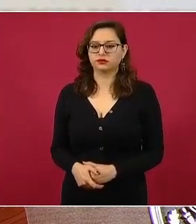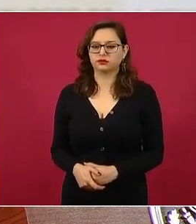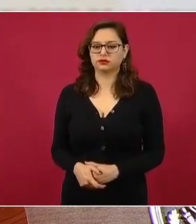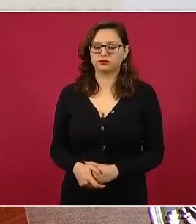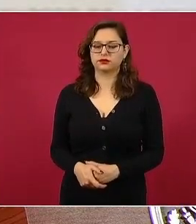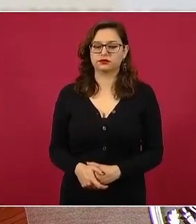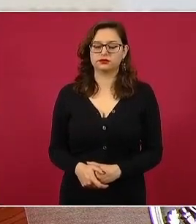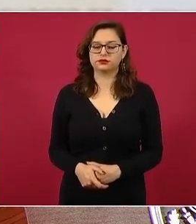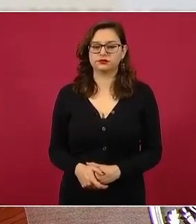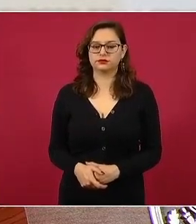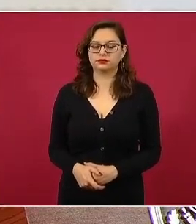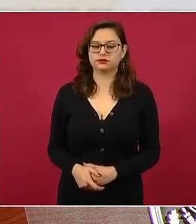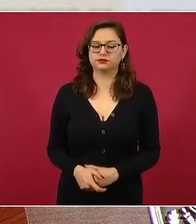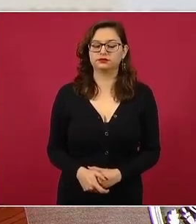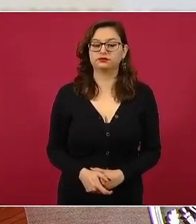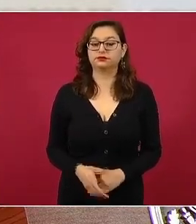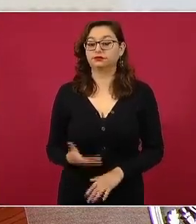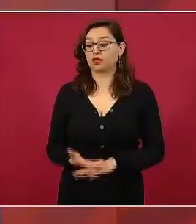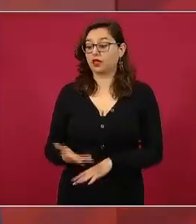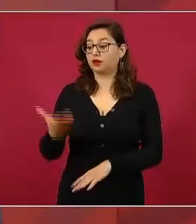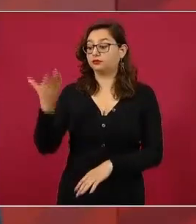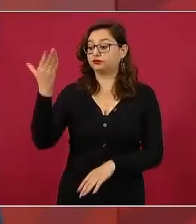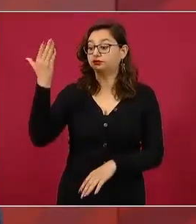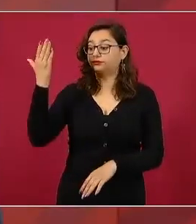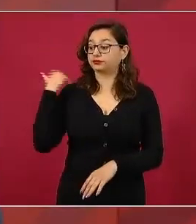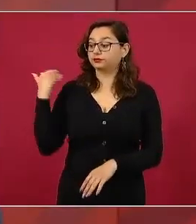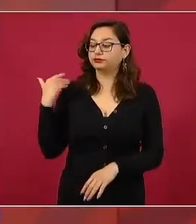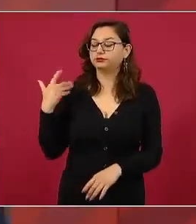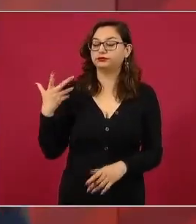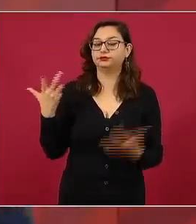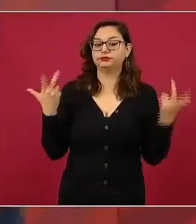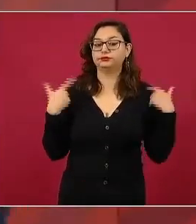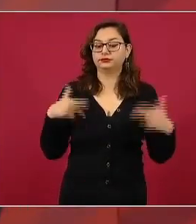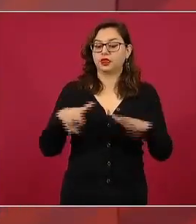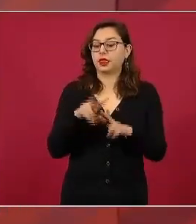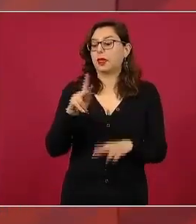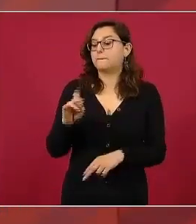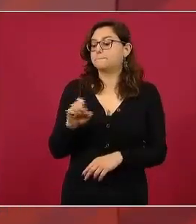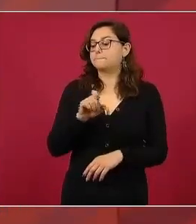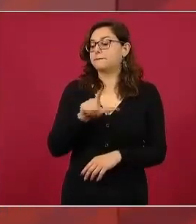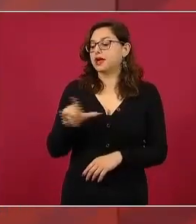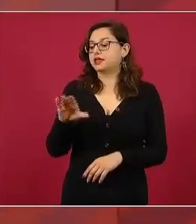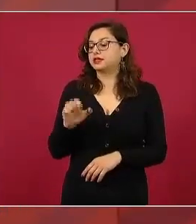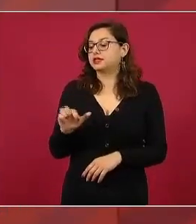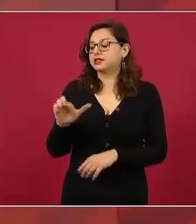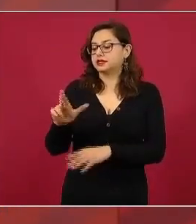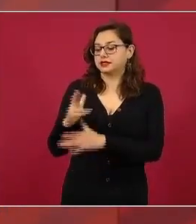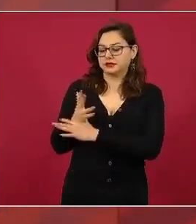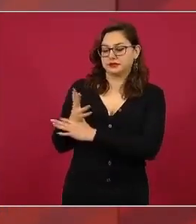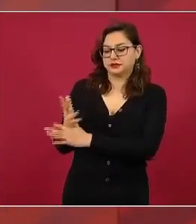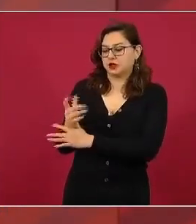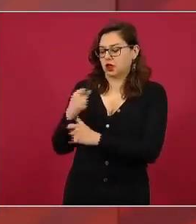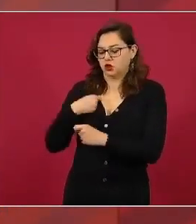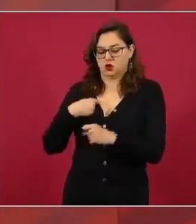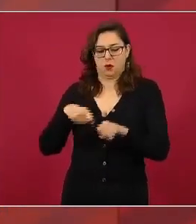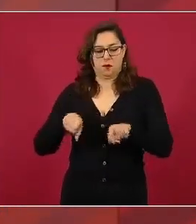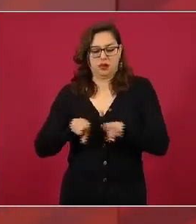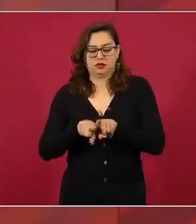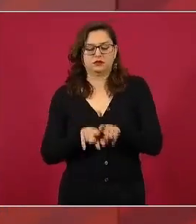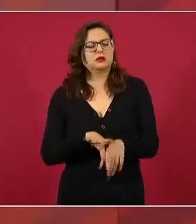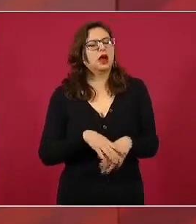lo mencionaba el maestro Pellicer, sigue usted su camino, ahí vas bien. Sigue escuchando a